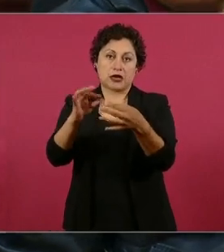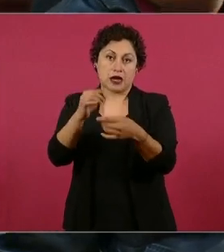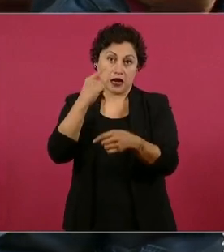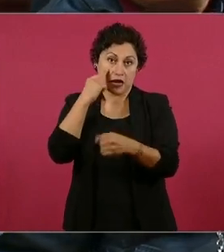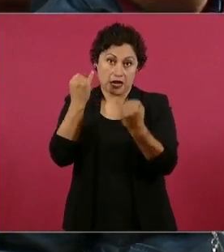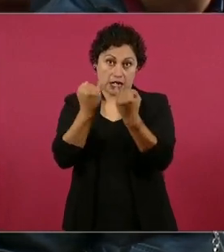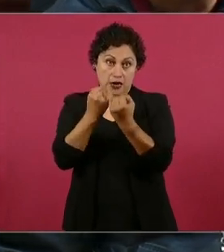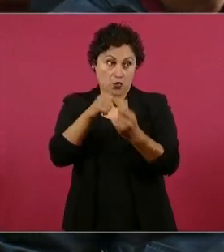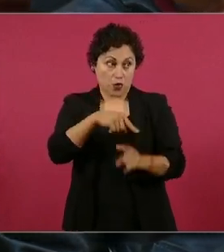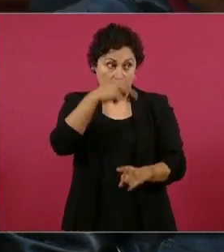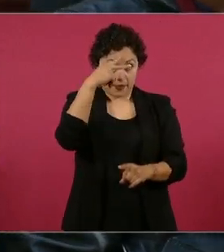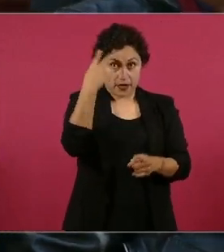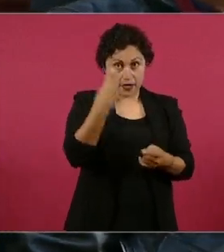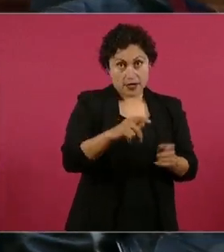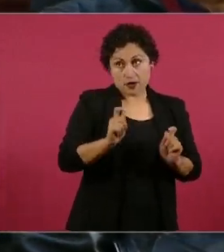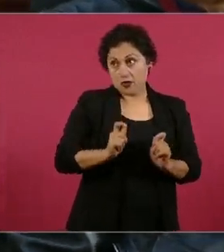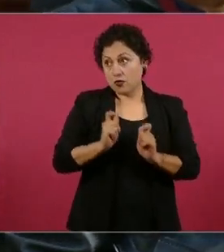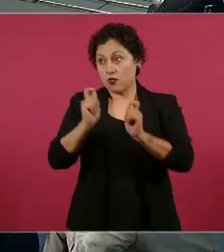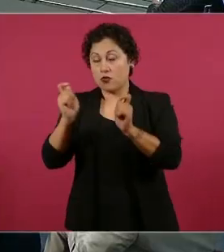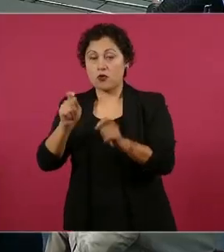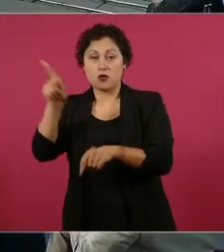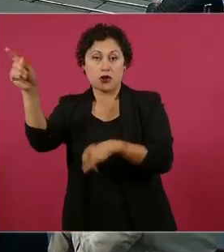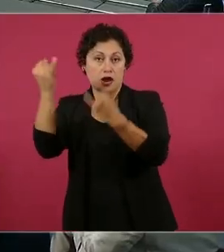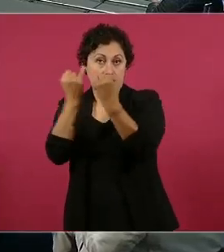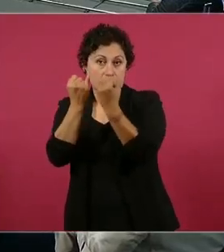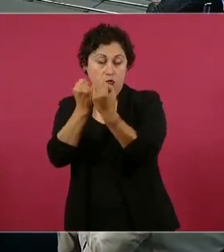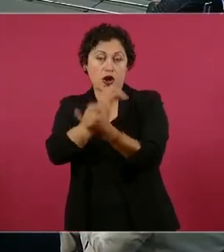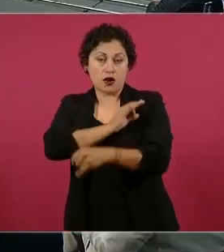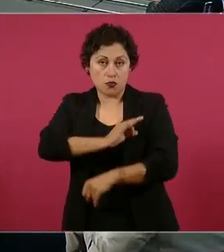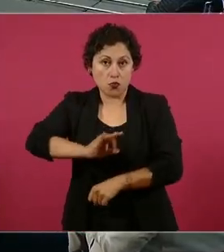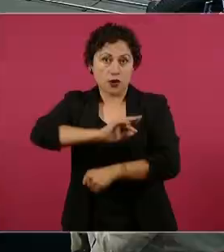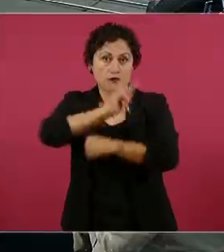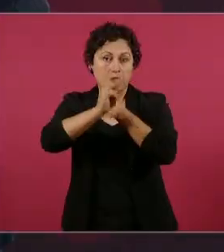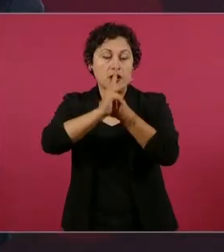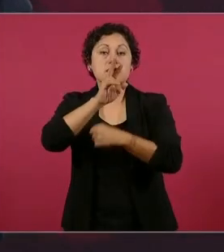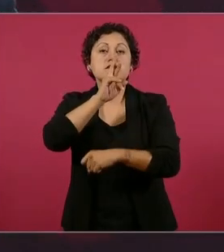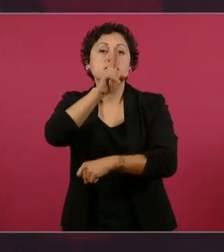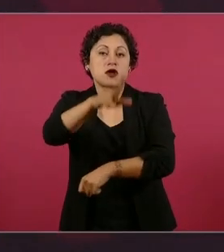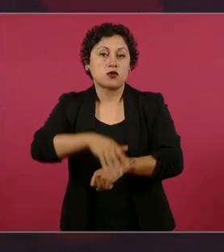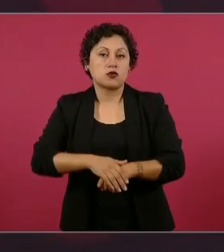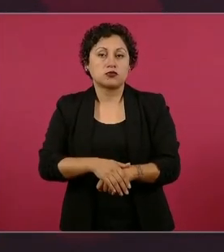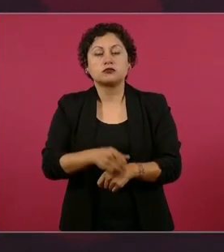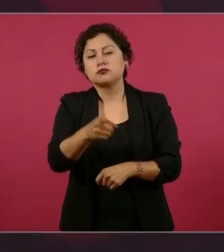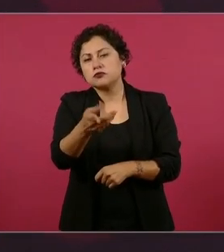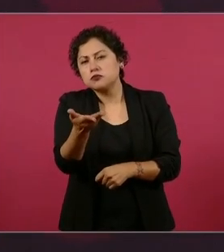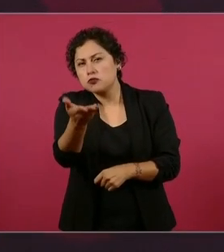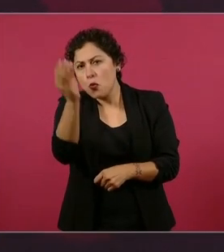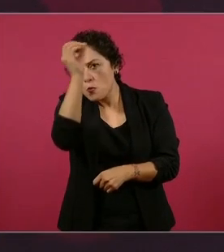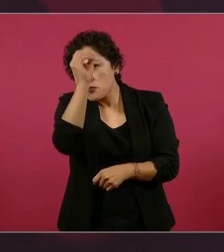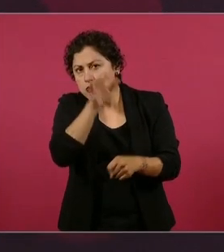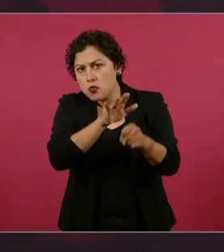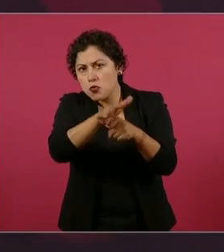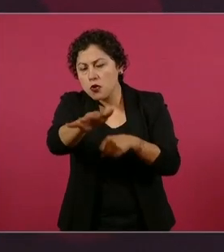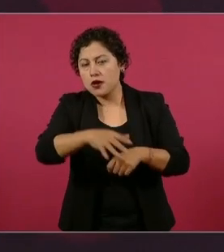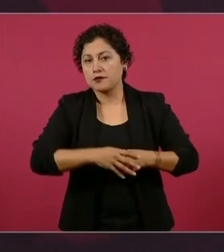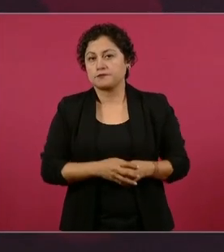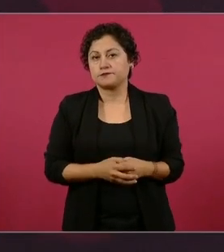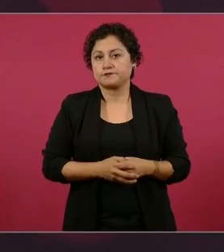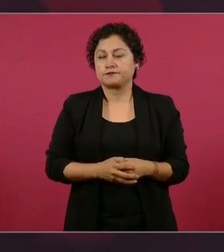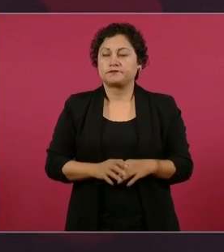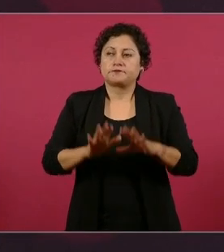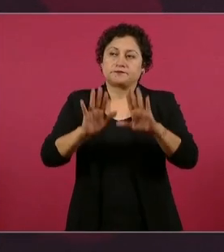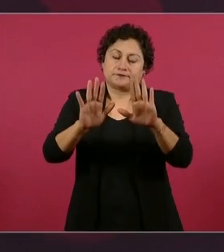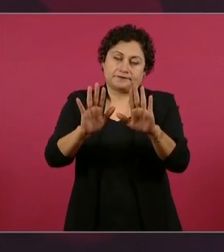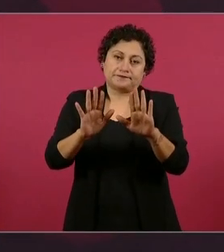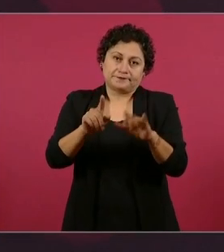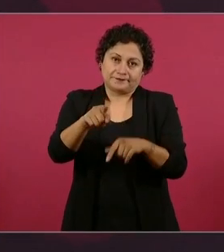mejor para ese país. Opinión al respecto, por favor. Bueno, en el primer caso ya lo explicó la